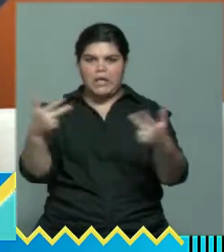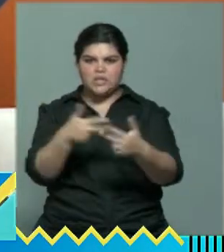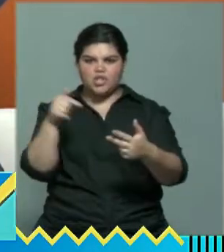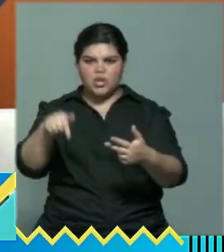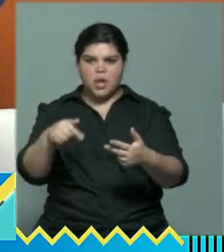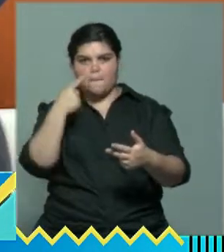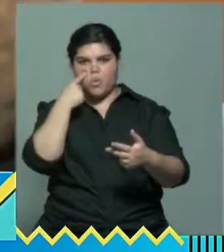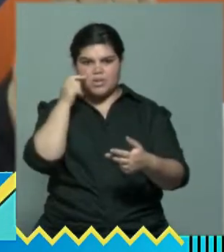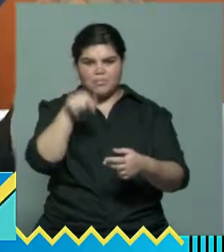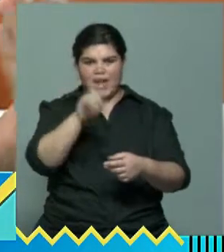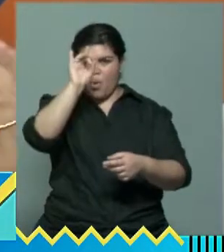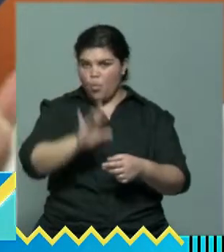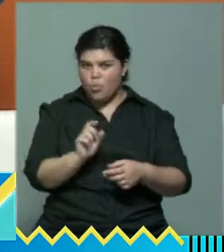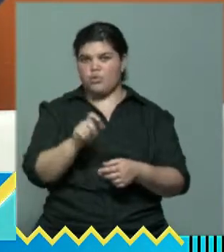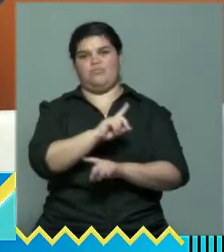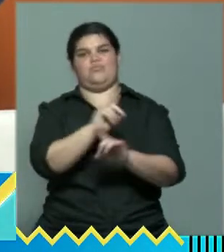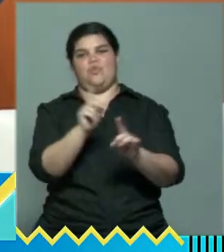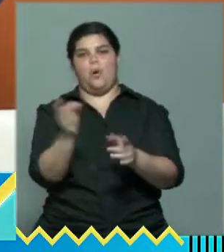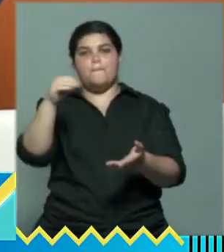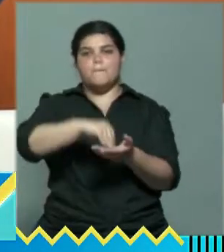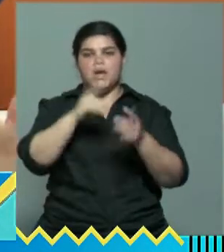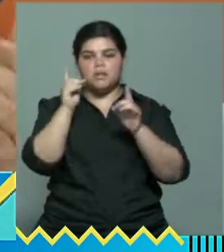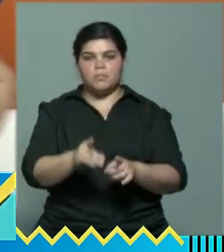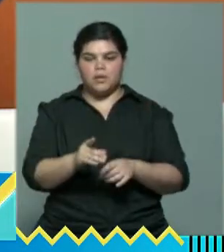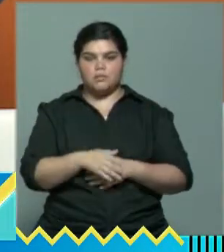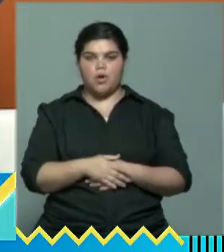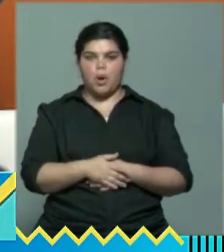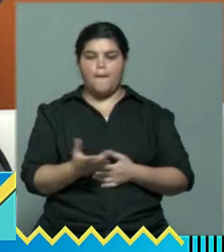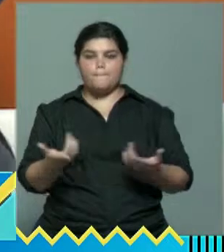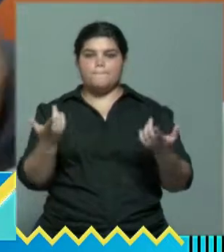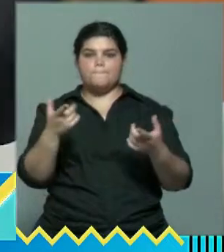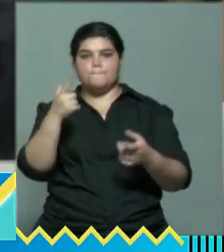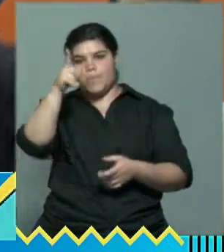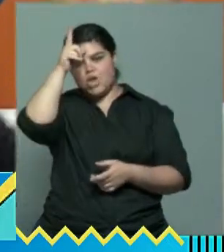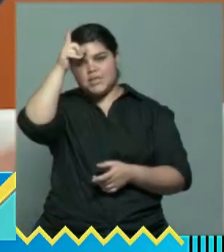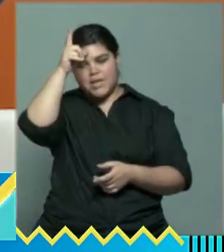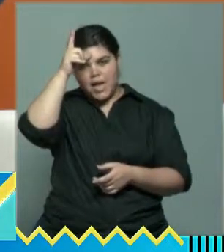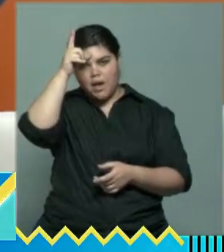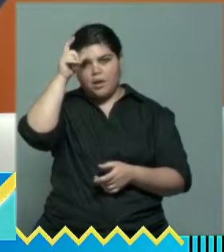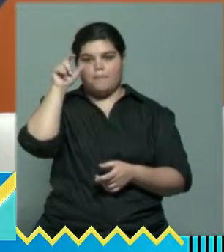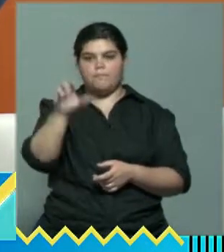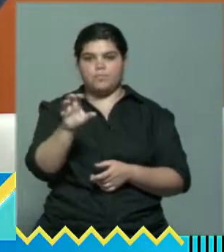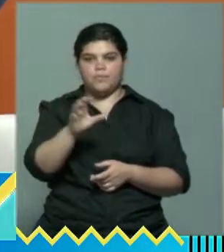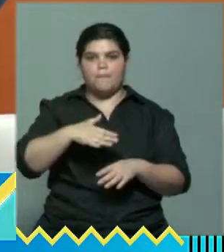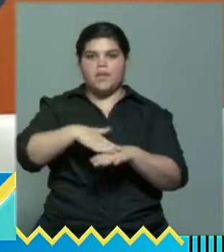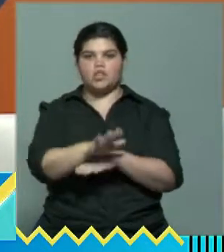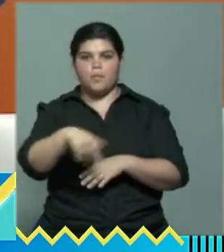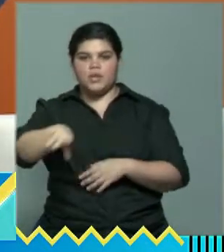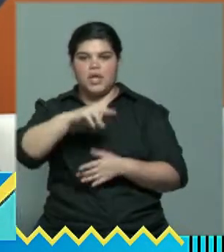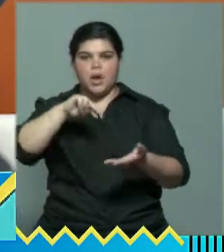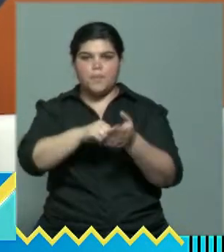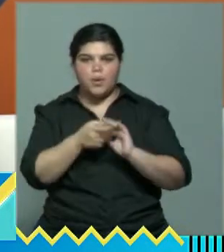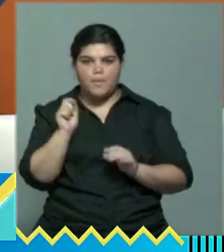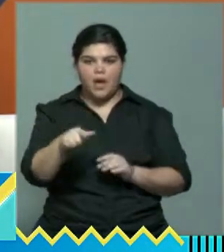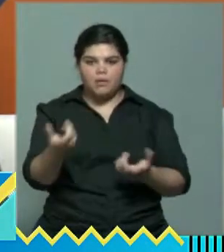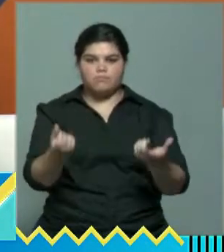de mirar y decir, bueno, hagamos una policía municipal metropolitana, un juzgado municipal de la problemática metropolitana,